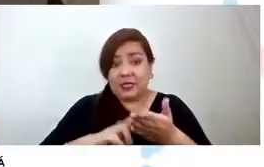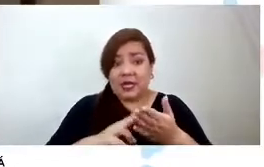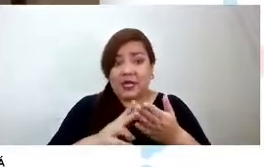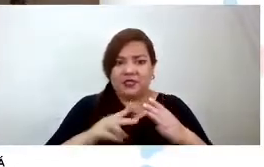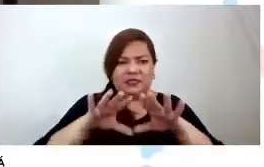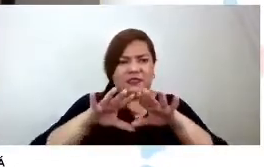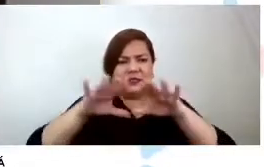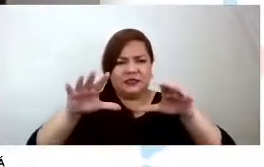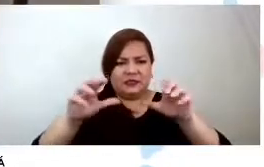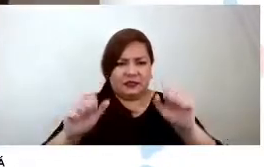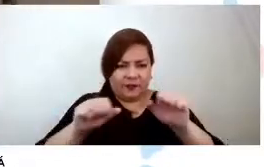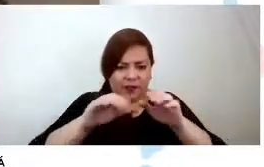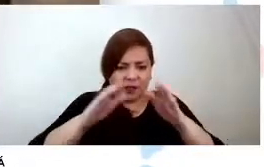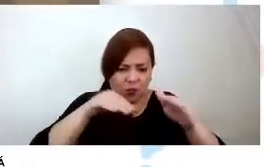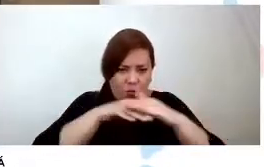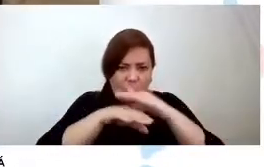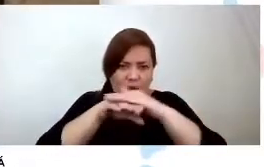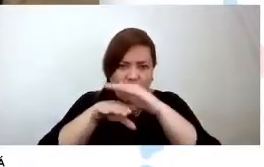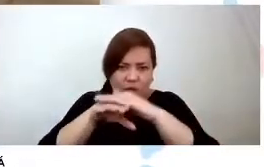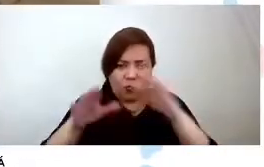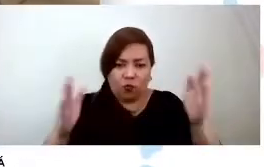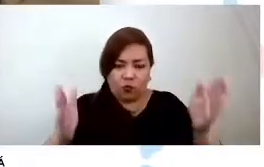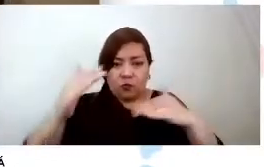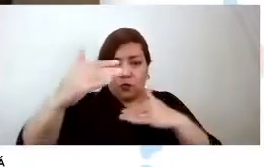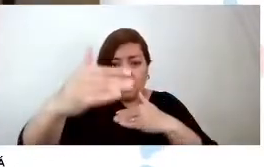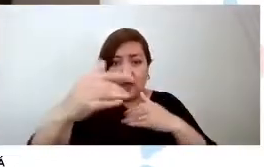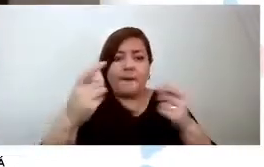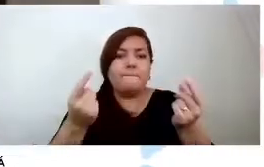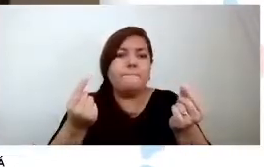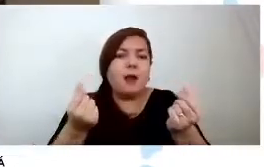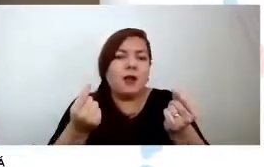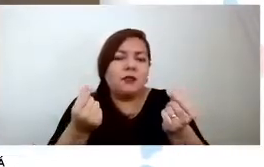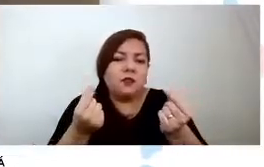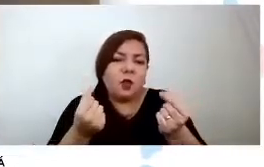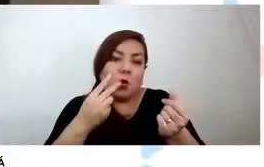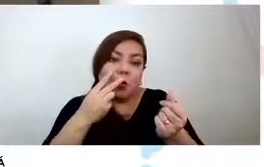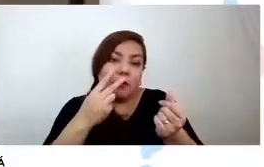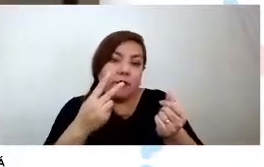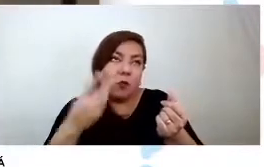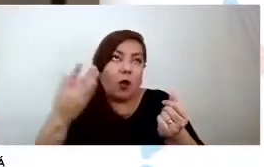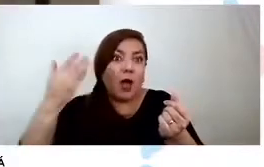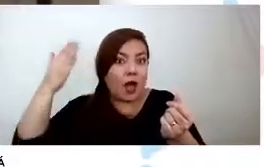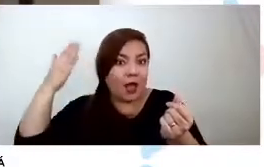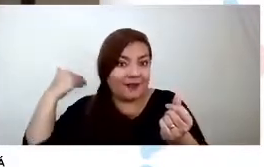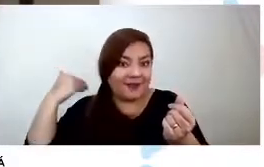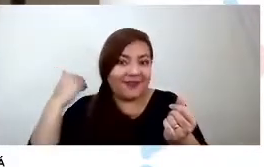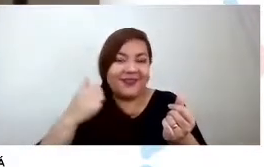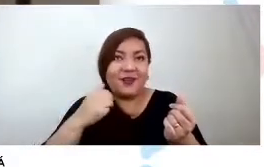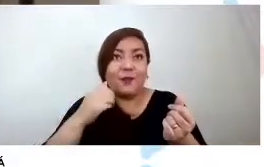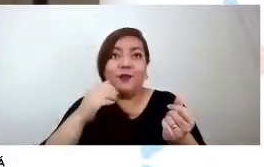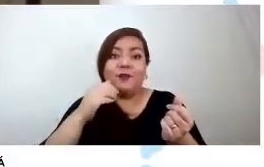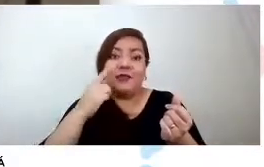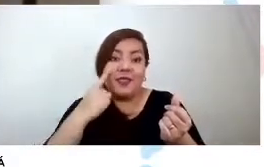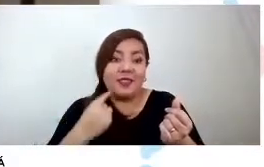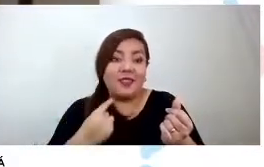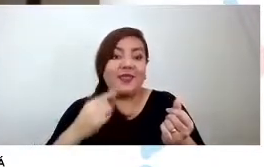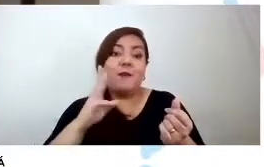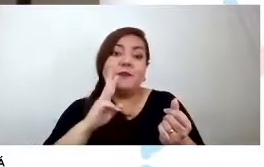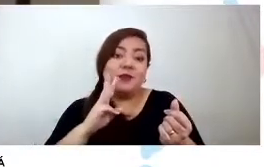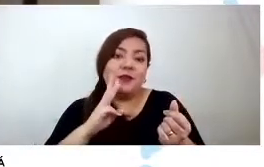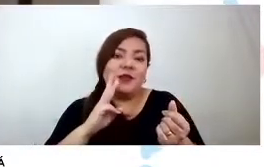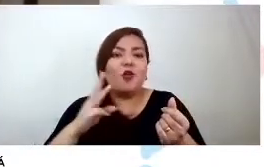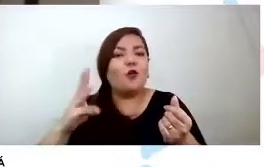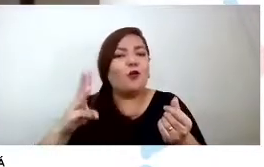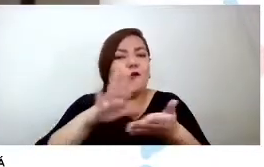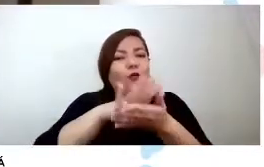que tienen estos fósiles es muy similar a lo que vimos el día antes de ayer con el